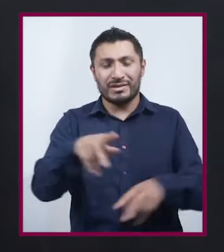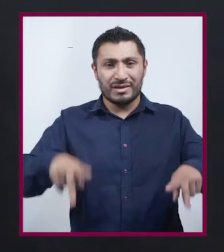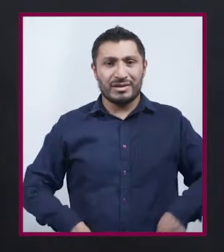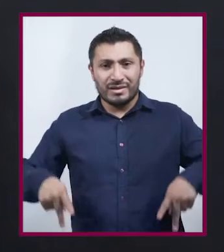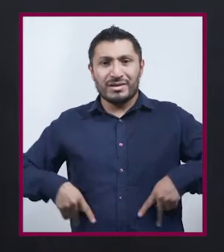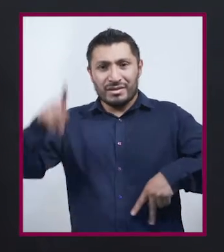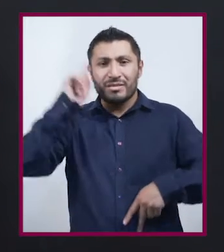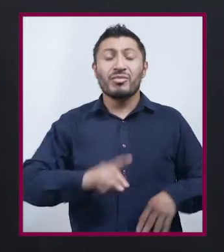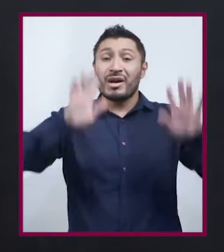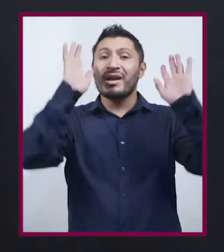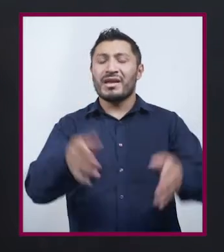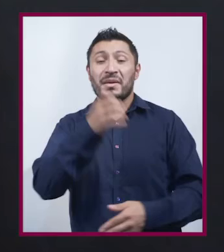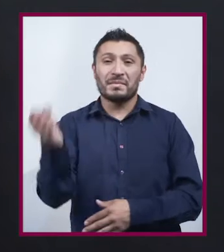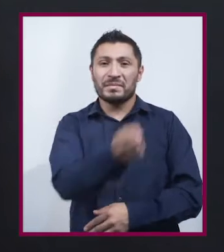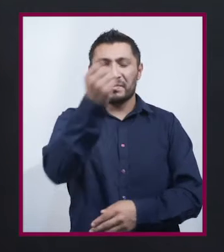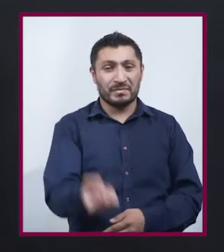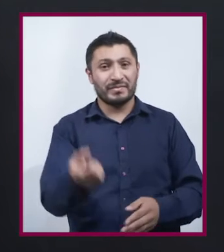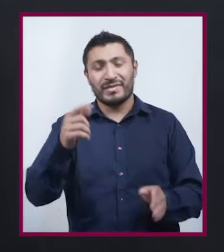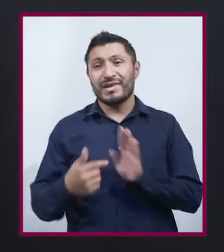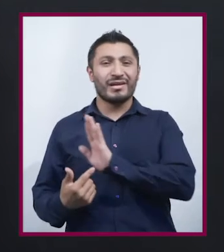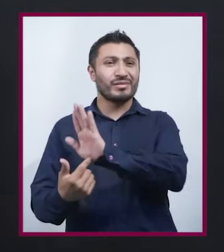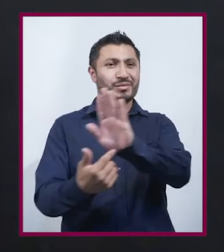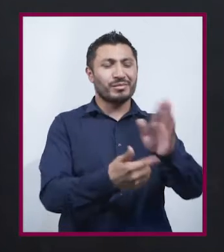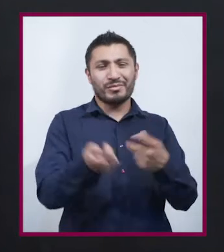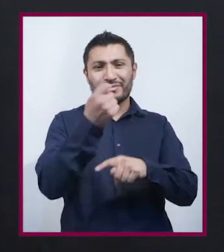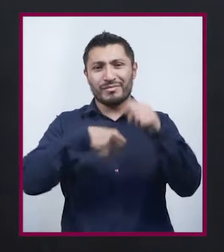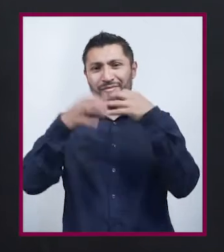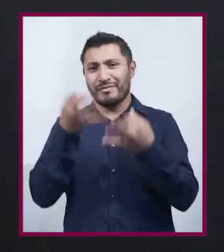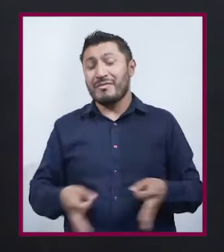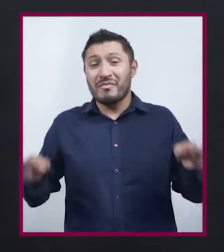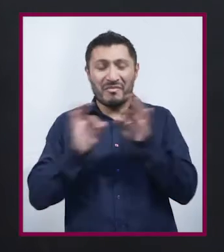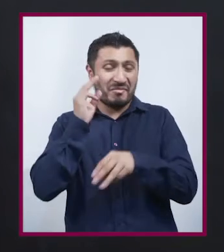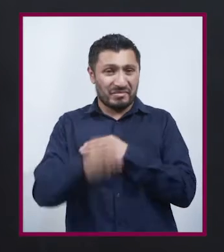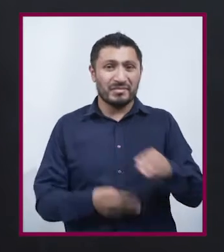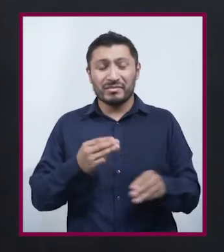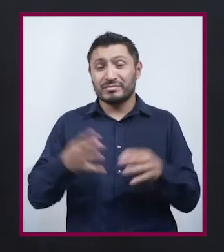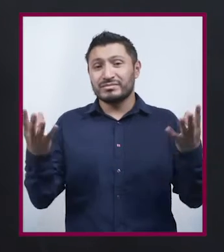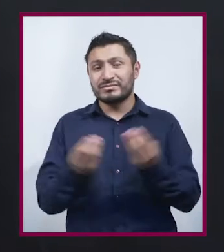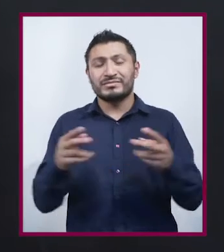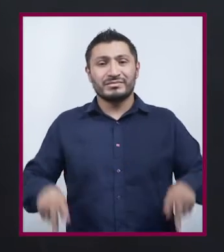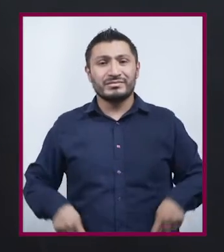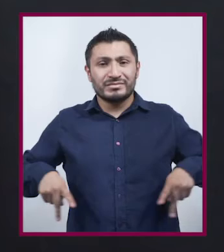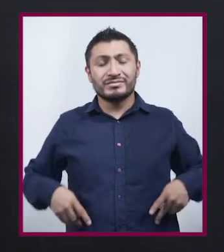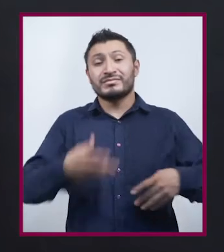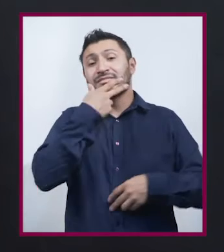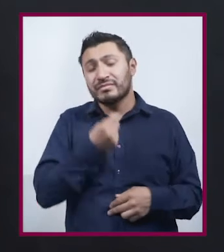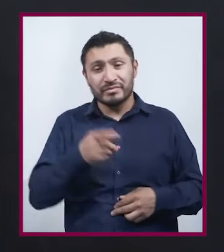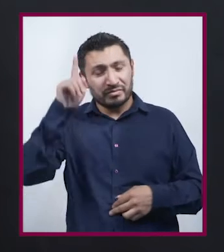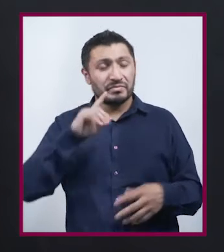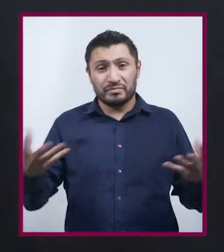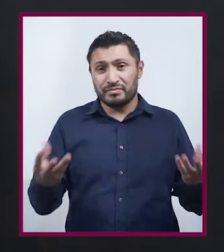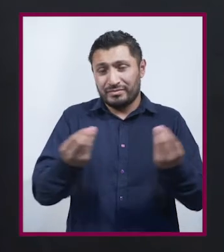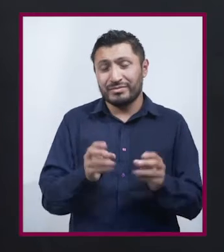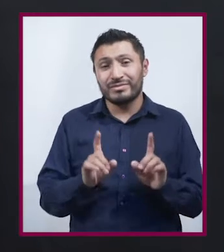de mujer llegó para quedarse y estar en los aparadores de las tiendas más importantes del mundo, junto con los pantalones para hombre.